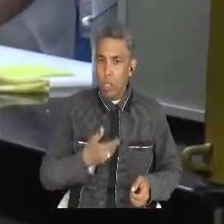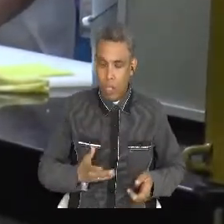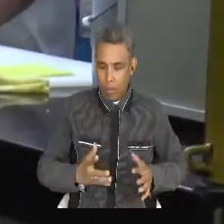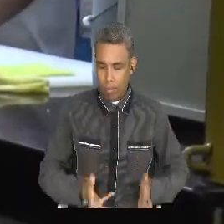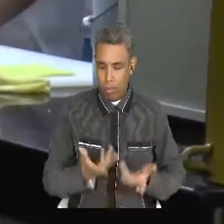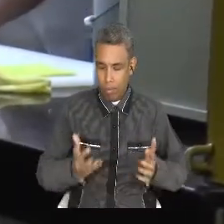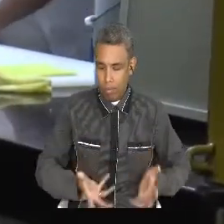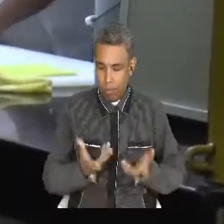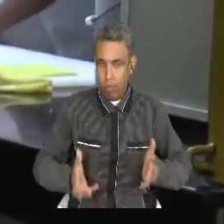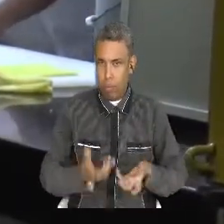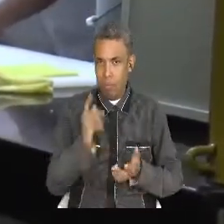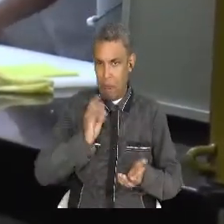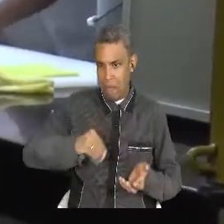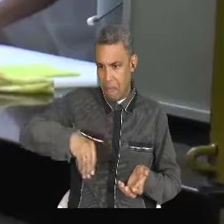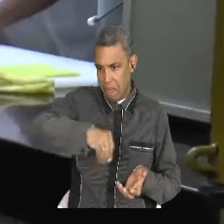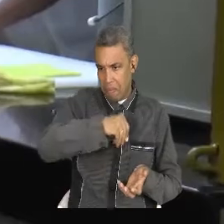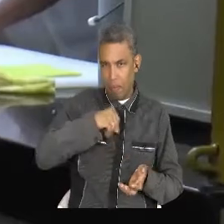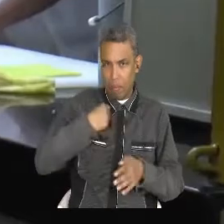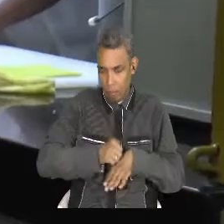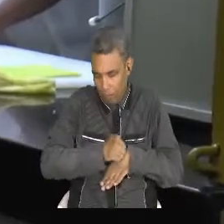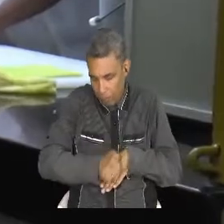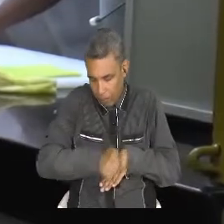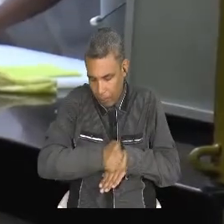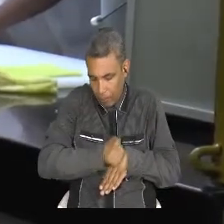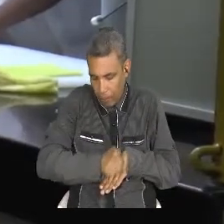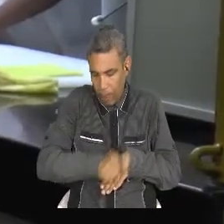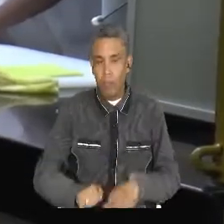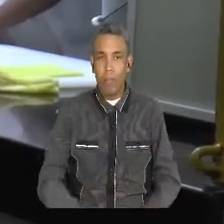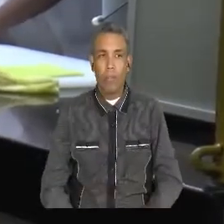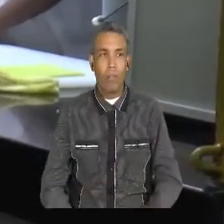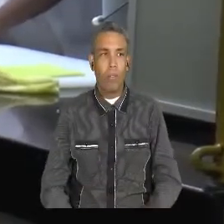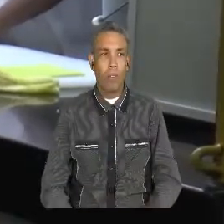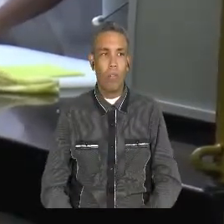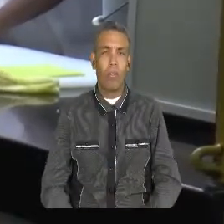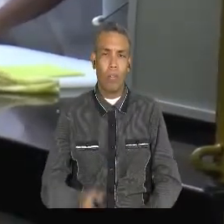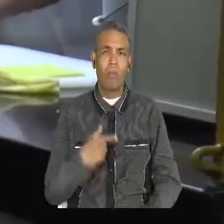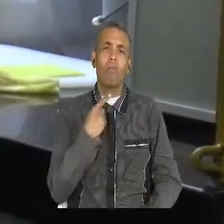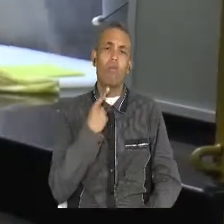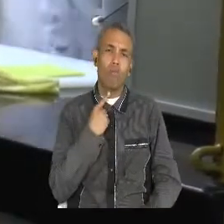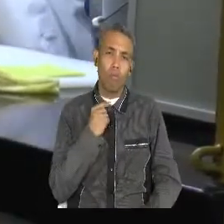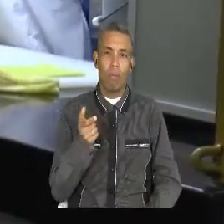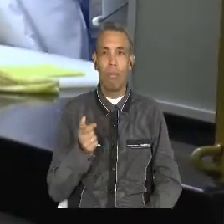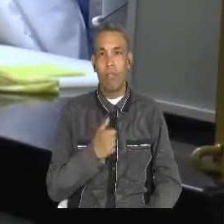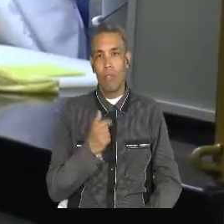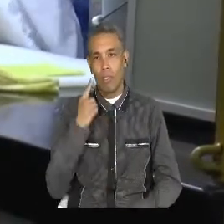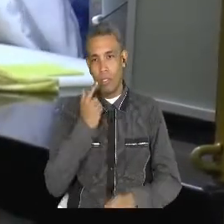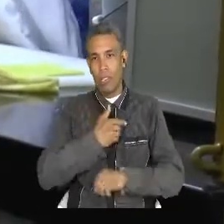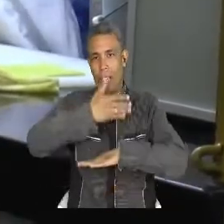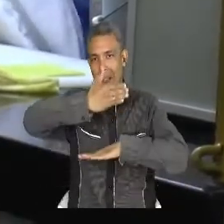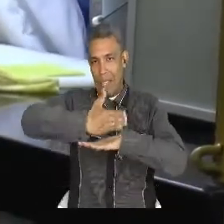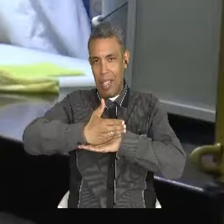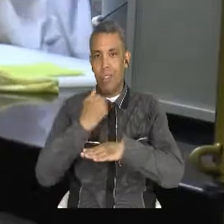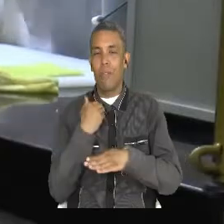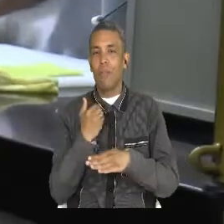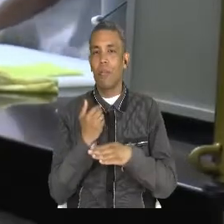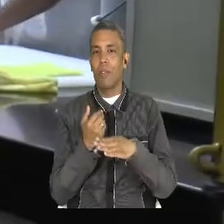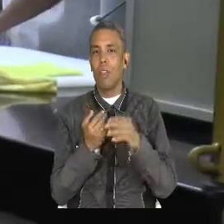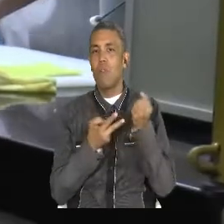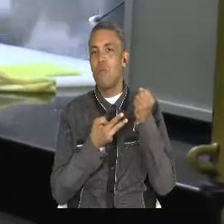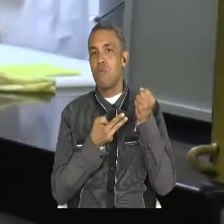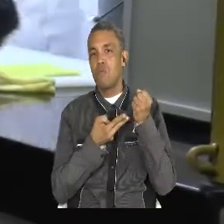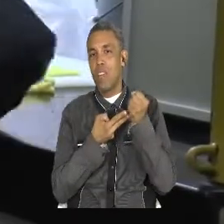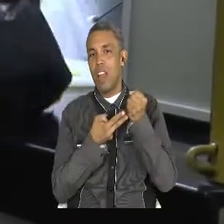Queso Huila. Bueno, como lo he dicho, a mí me gusta el queso Huila. Quiero que me regalen una librita de queso Huila, por favor.